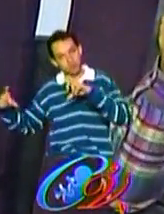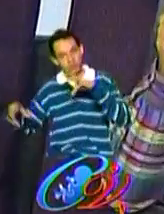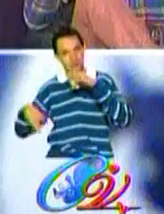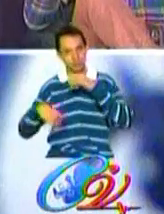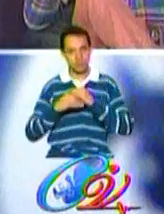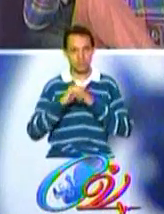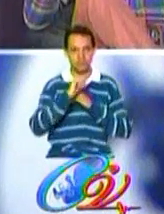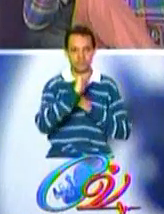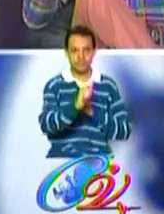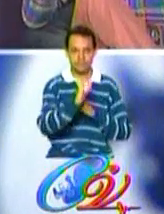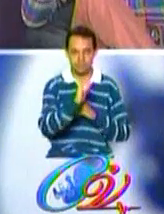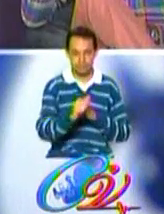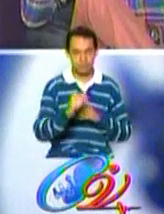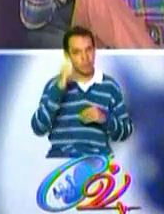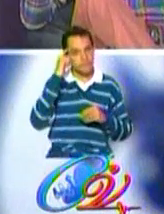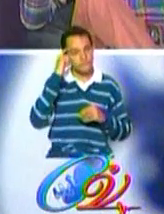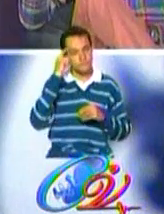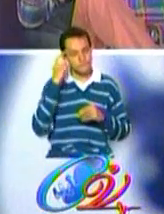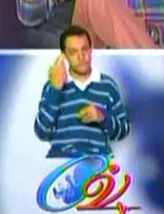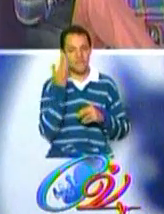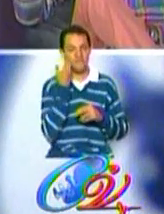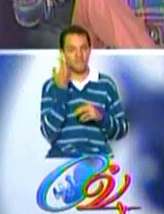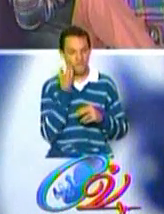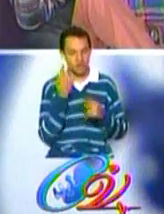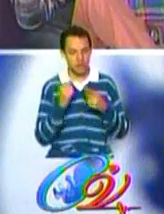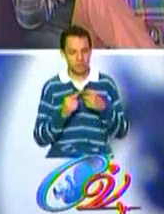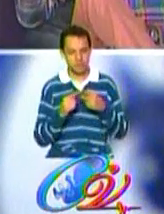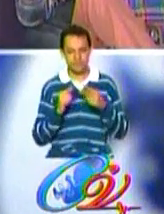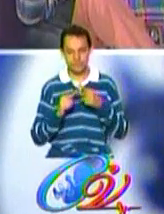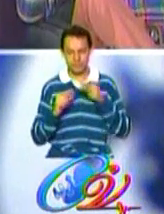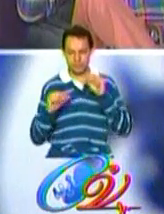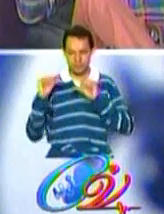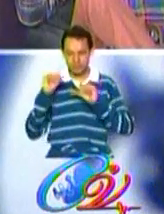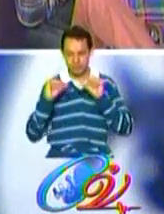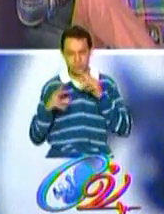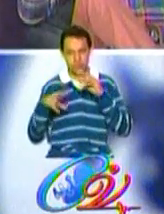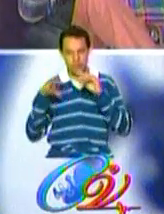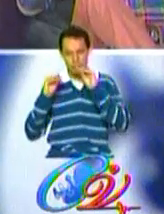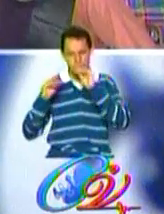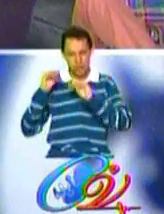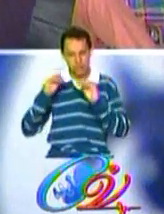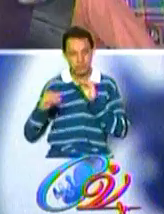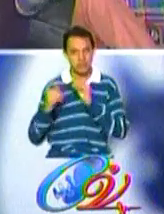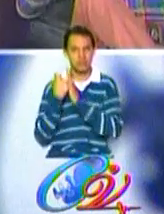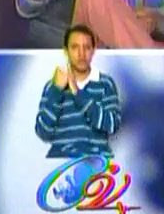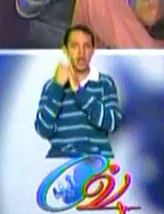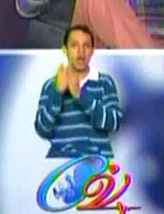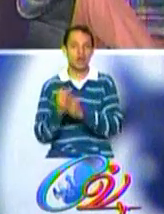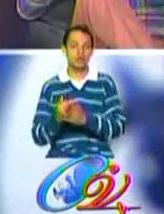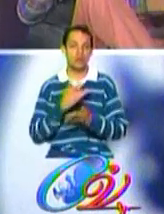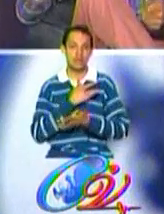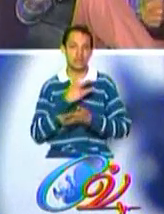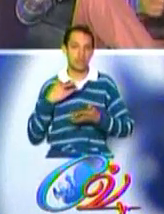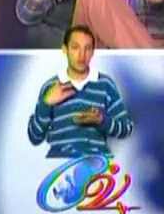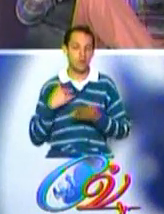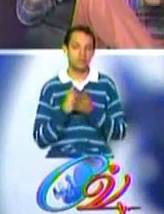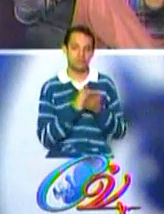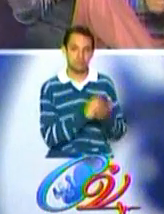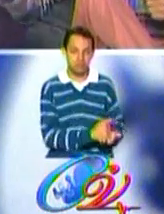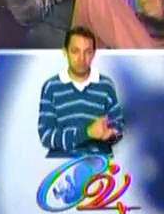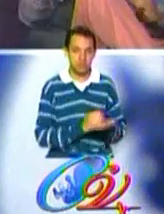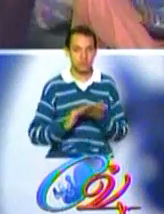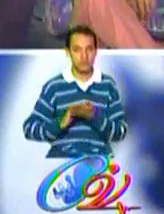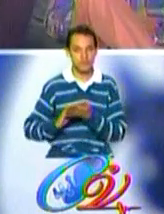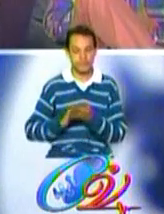la enfermedad, el diagnóstico, el estudio, para uno poder realmente hacer un diagnóstico y un tratamiento